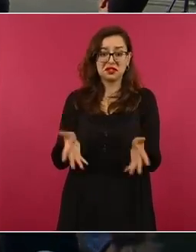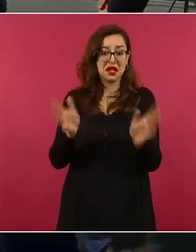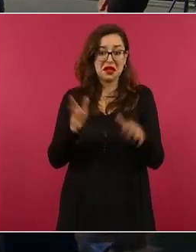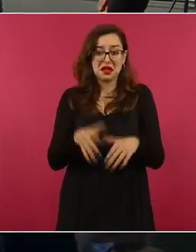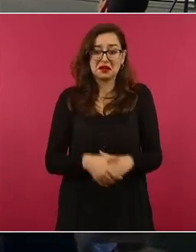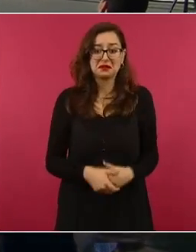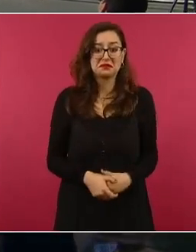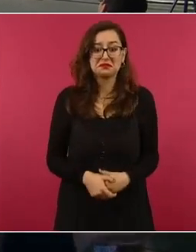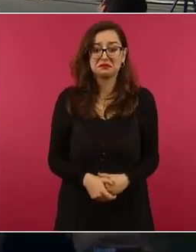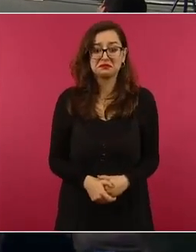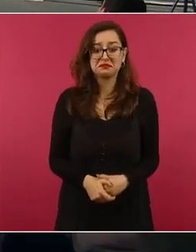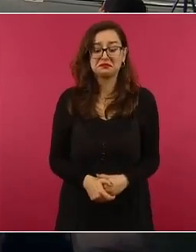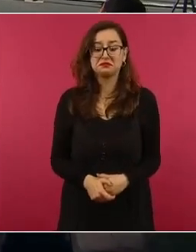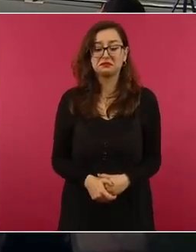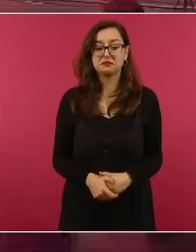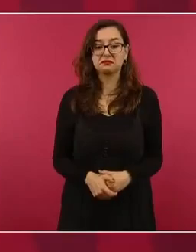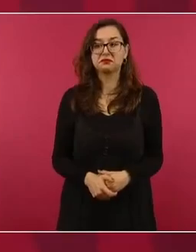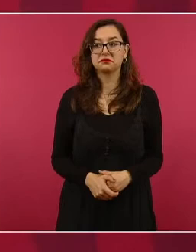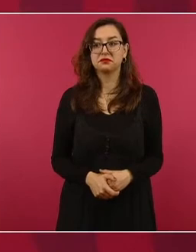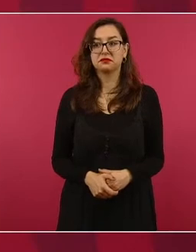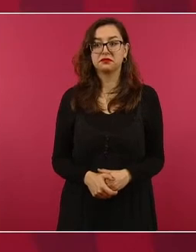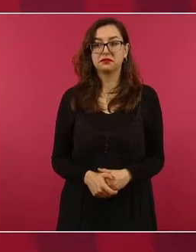Pero